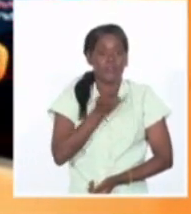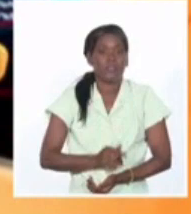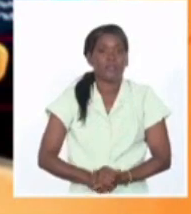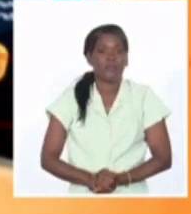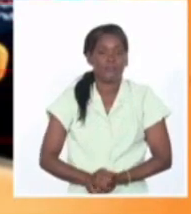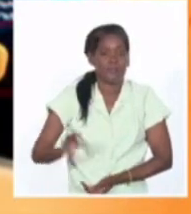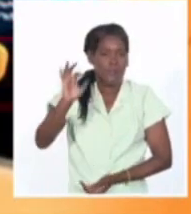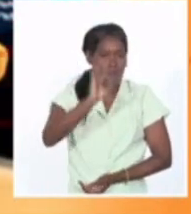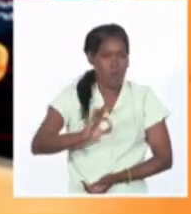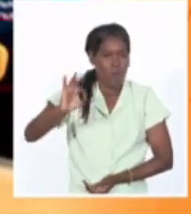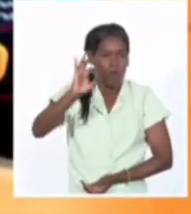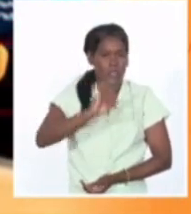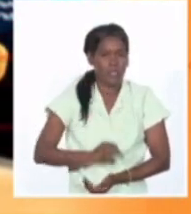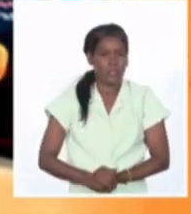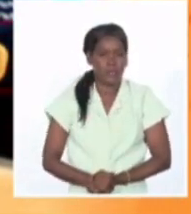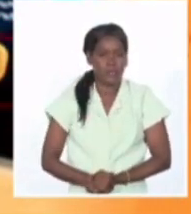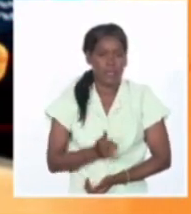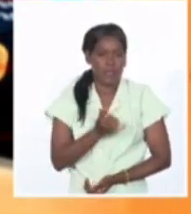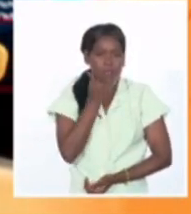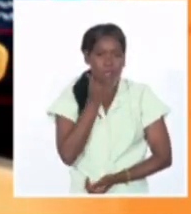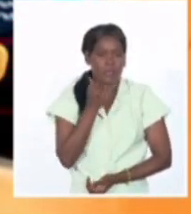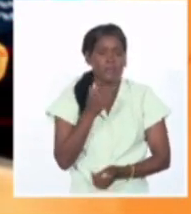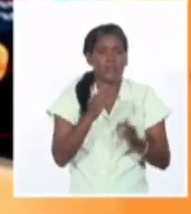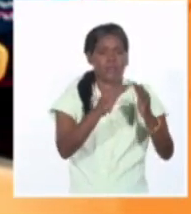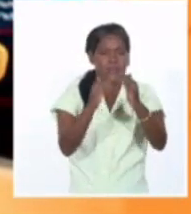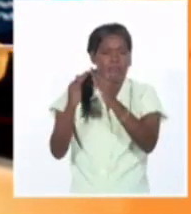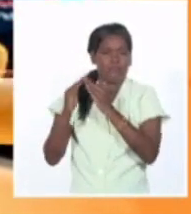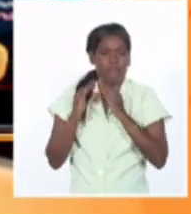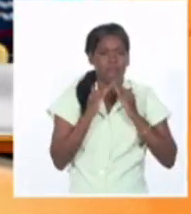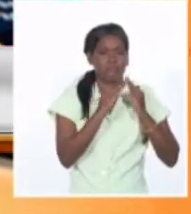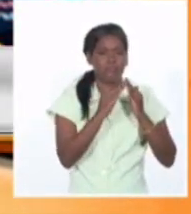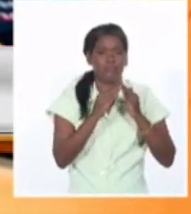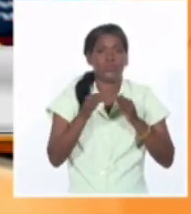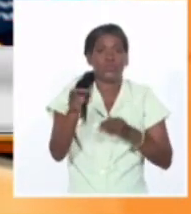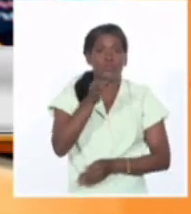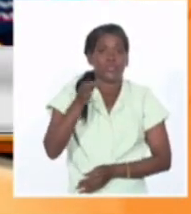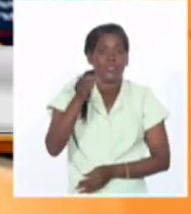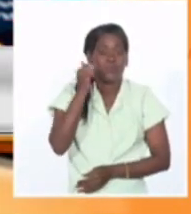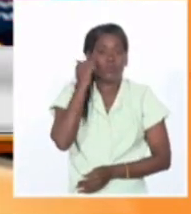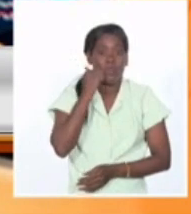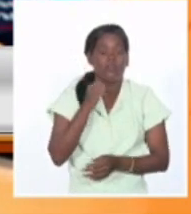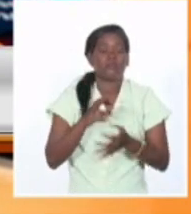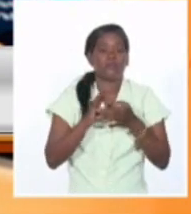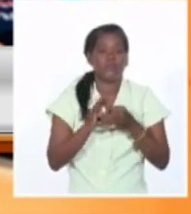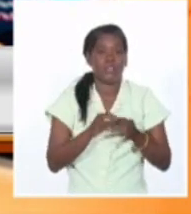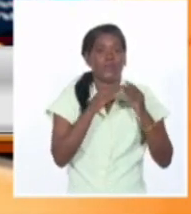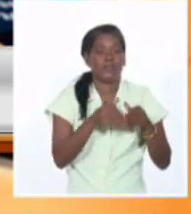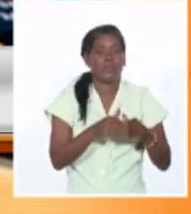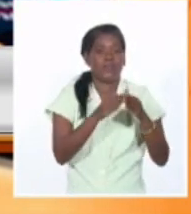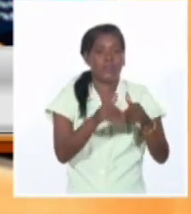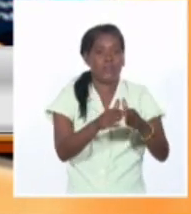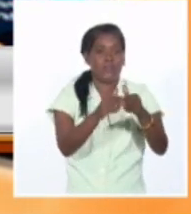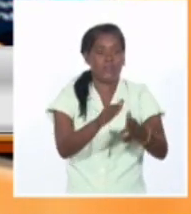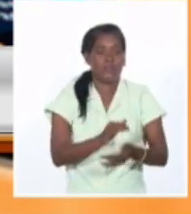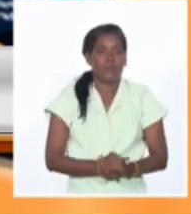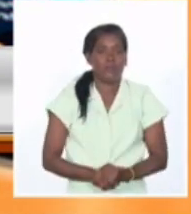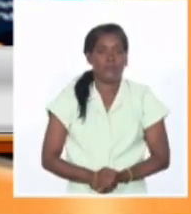Orientales ha dejado daños considerables a la mayor parte de los municipios de la provincia de Granma. Se registran